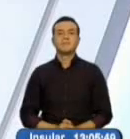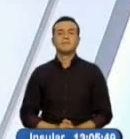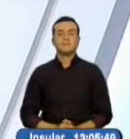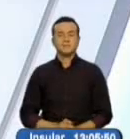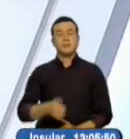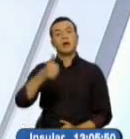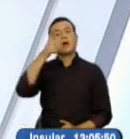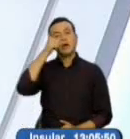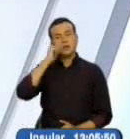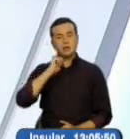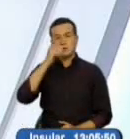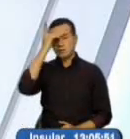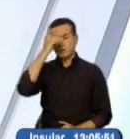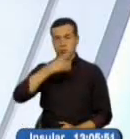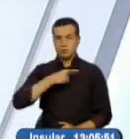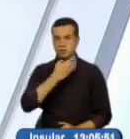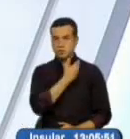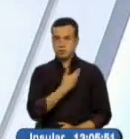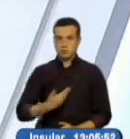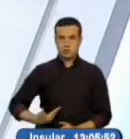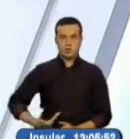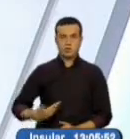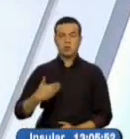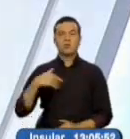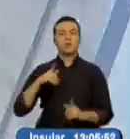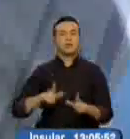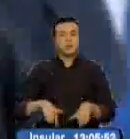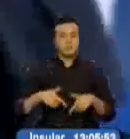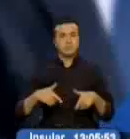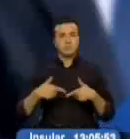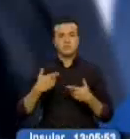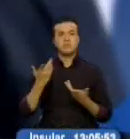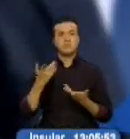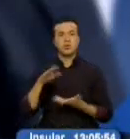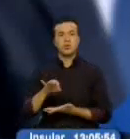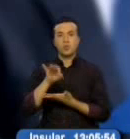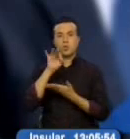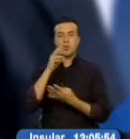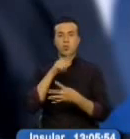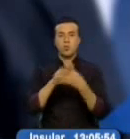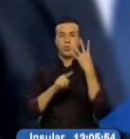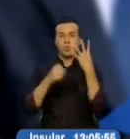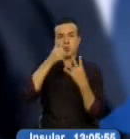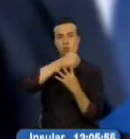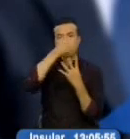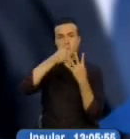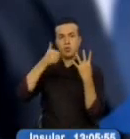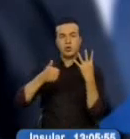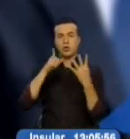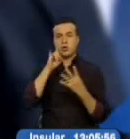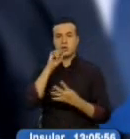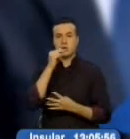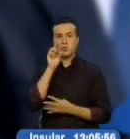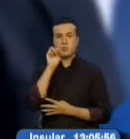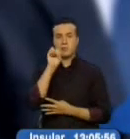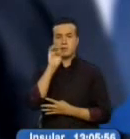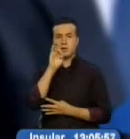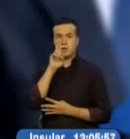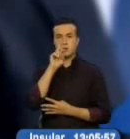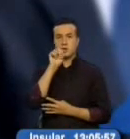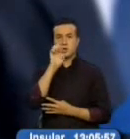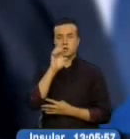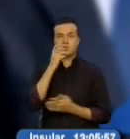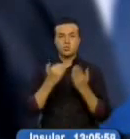Y ayer, mediante decreto ejecutivo, el presidente Lenín Moreno designó 4 nuevas autoridades. Diego Martínez será el